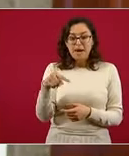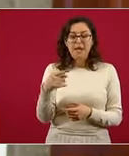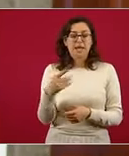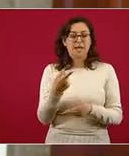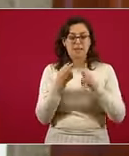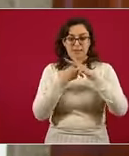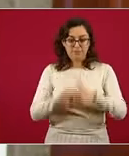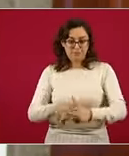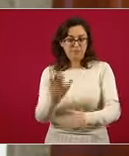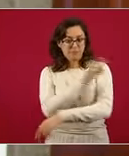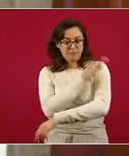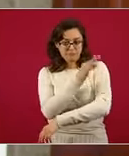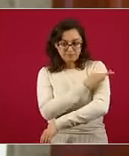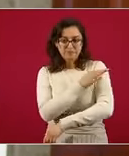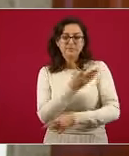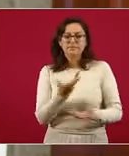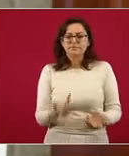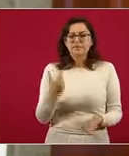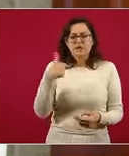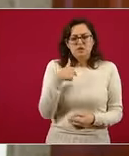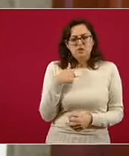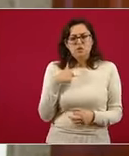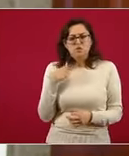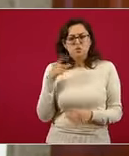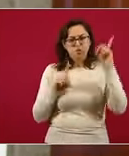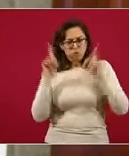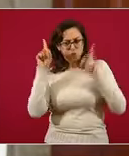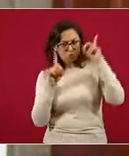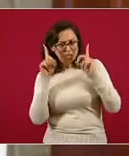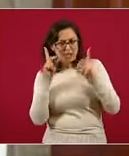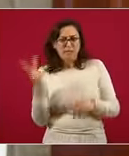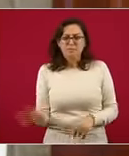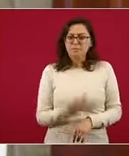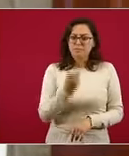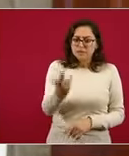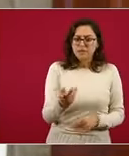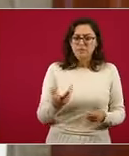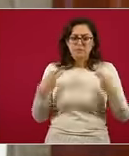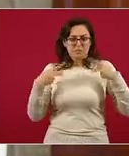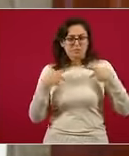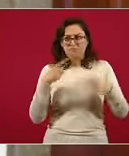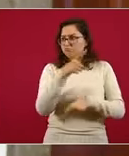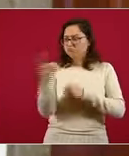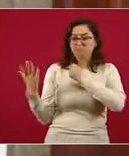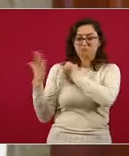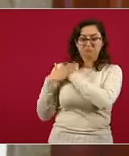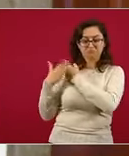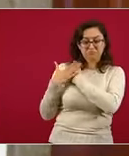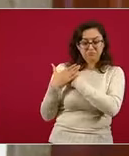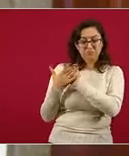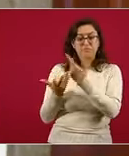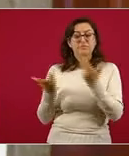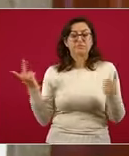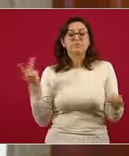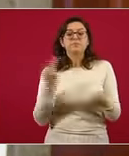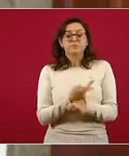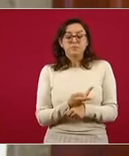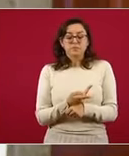Ahora, nuestra pregunta y también una inquietud por la población que a veces pues, se acerca a nosotros es,